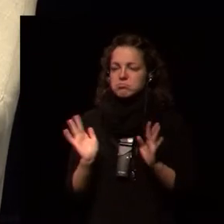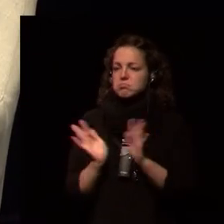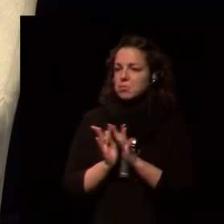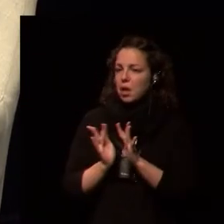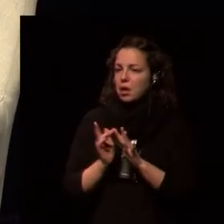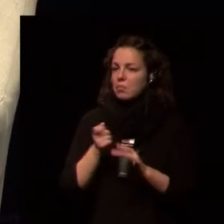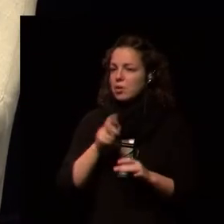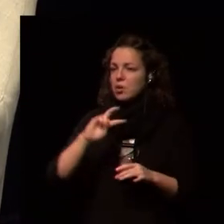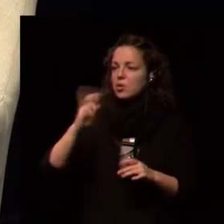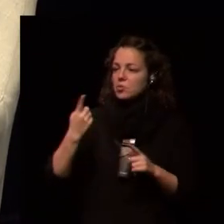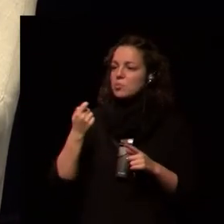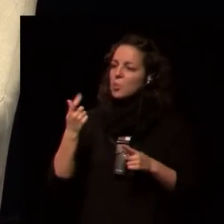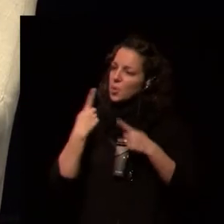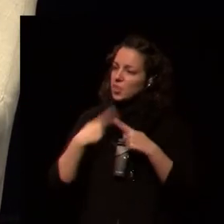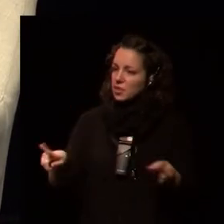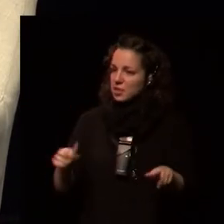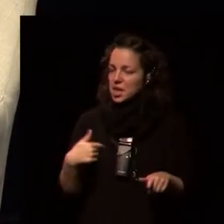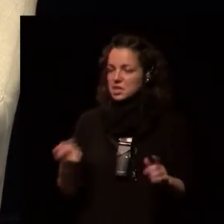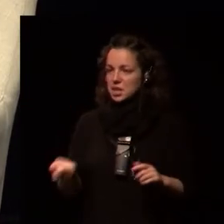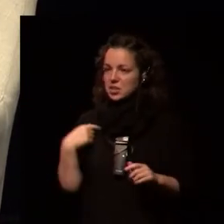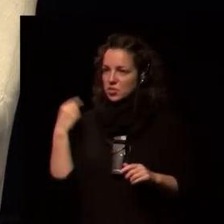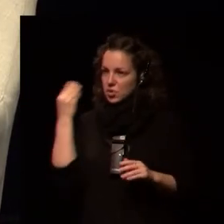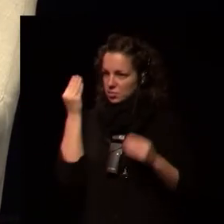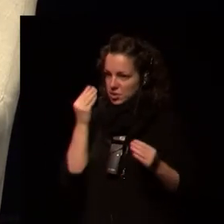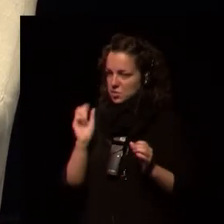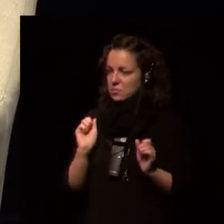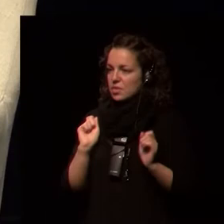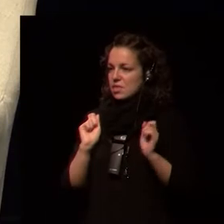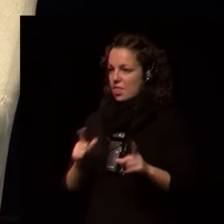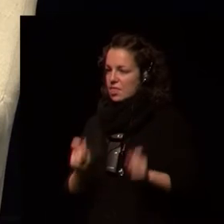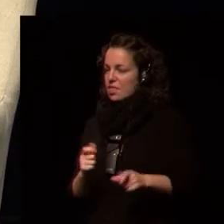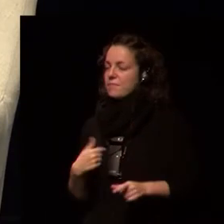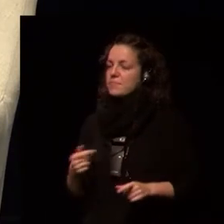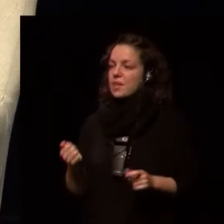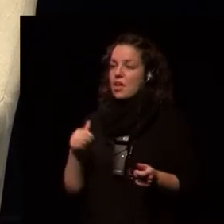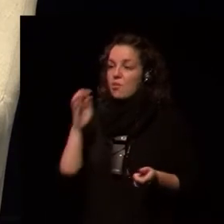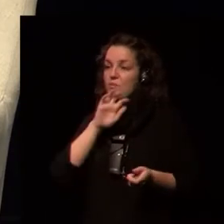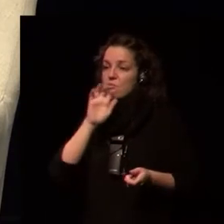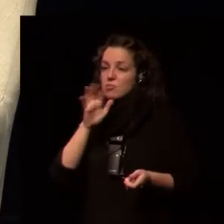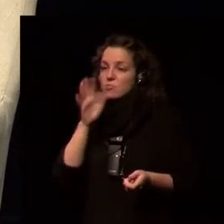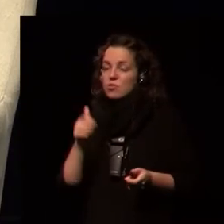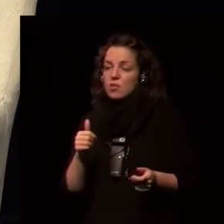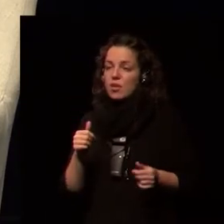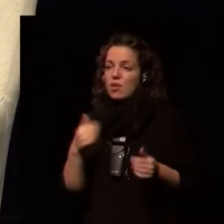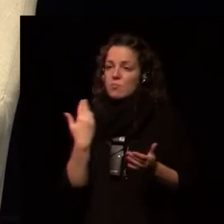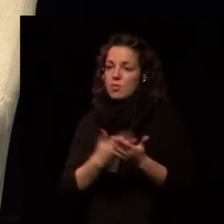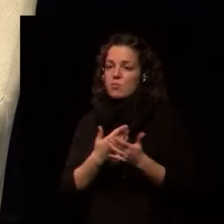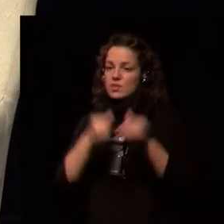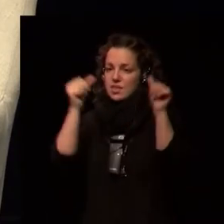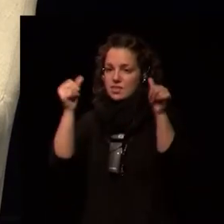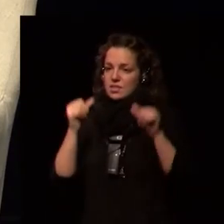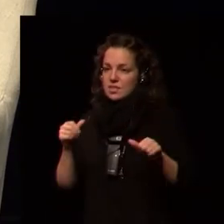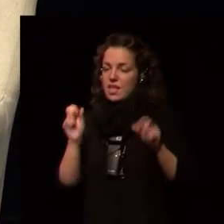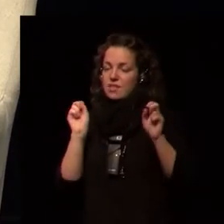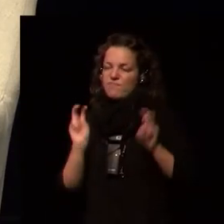otros son un poco diferentes. Así que yo creo que puede ser muy estimulante. Lo curioso con el título de su propuesta es que creo que